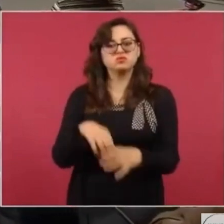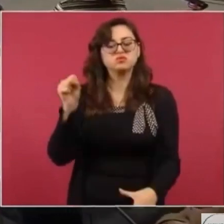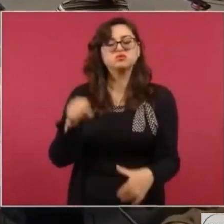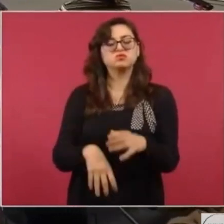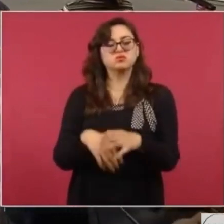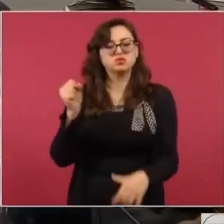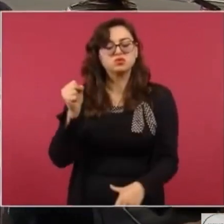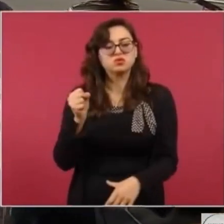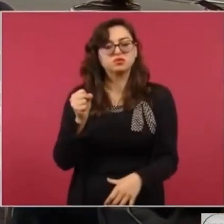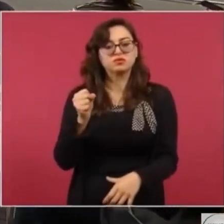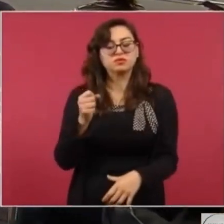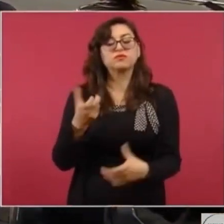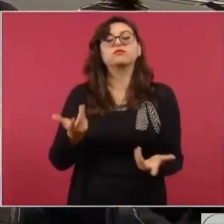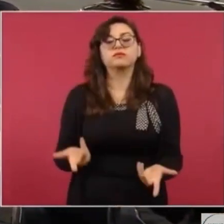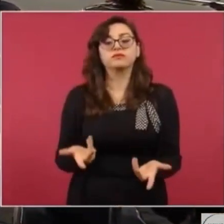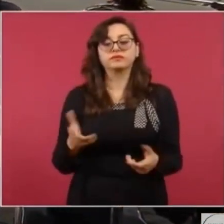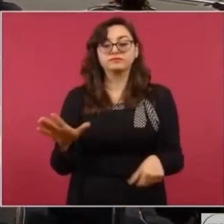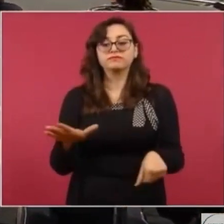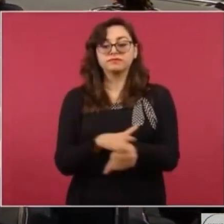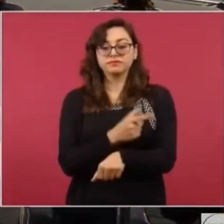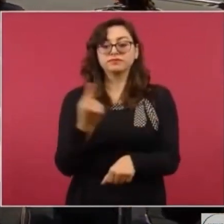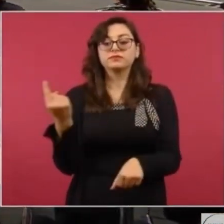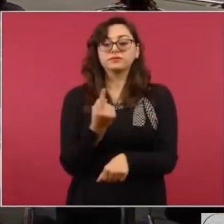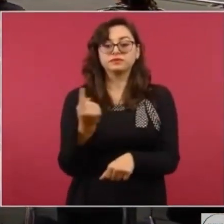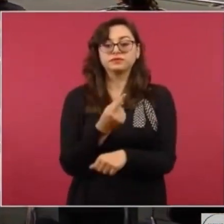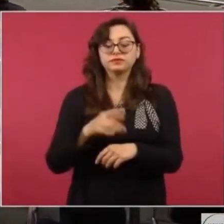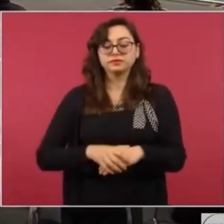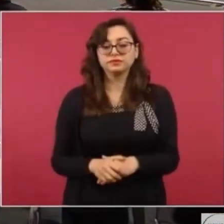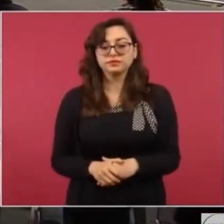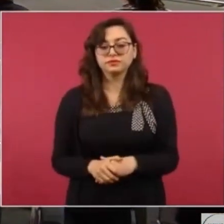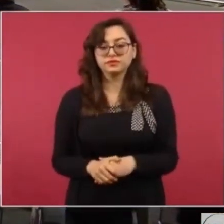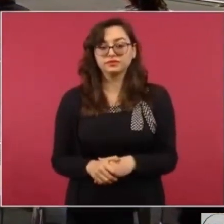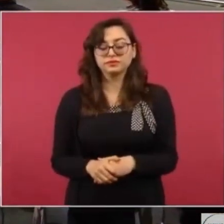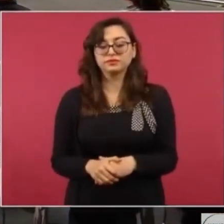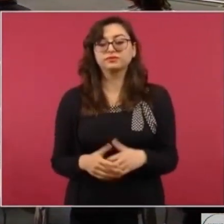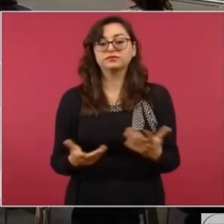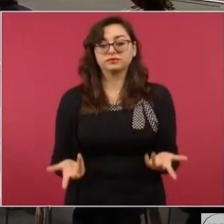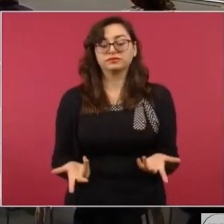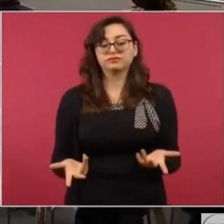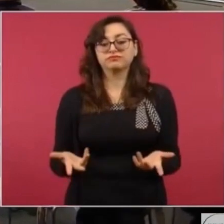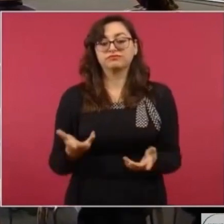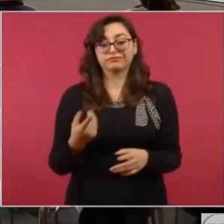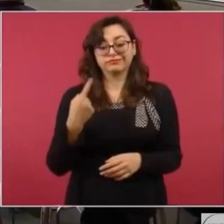Porque con Zedillo estaba Layuz, el director de Pemex,